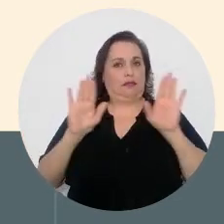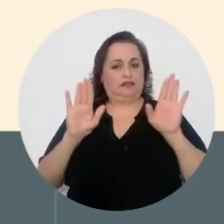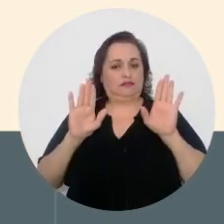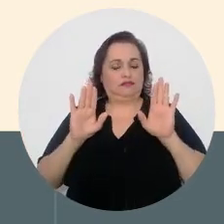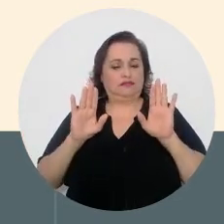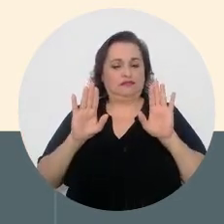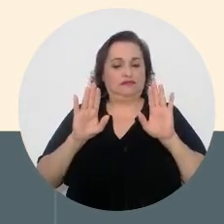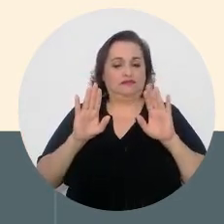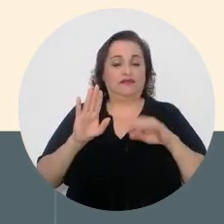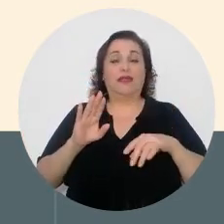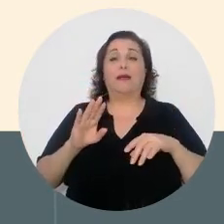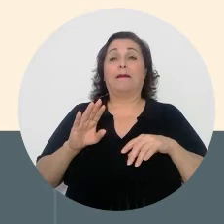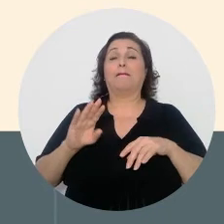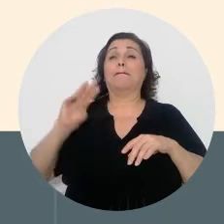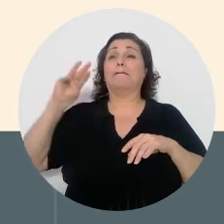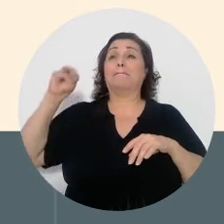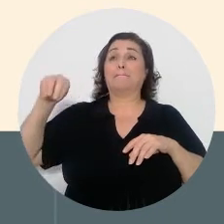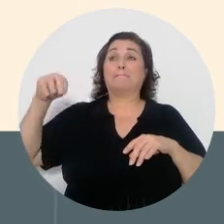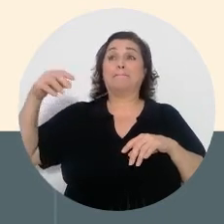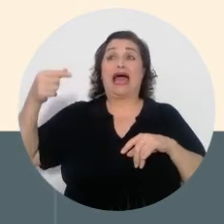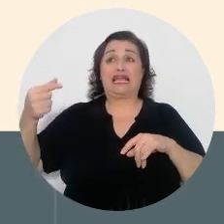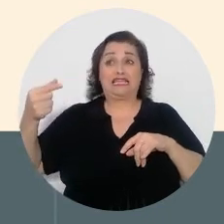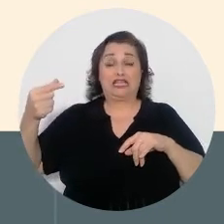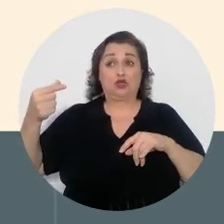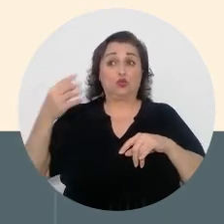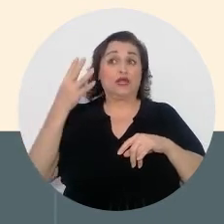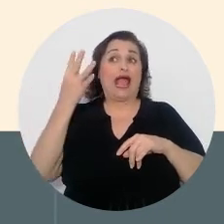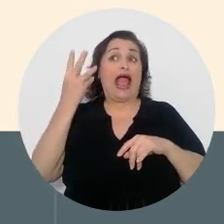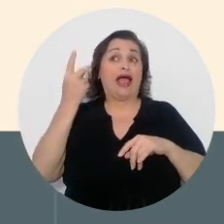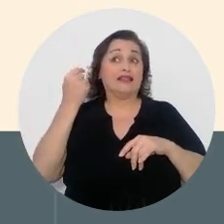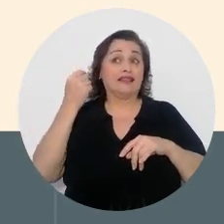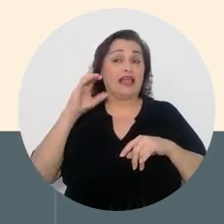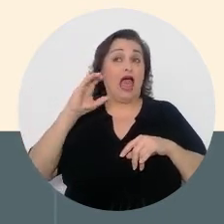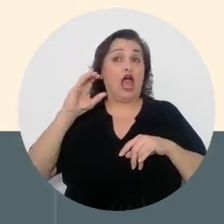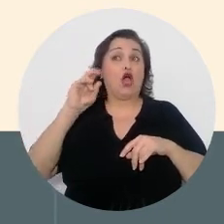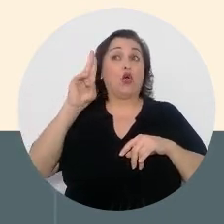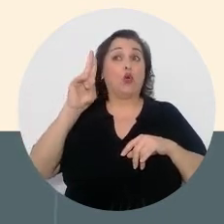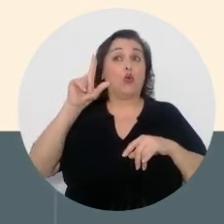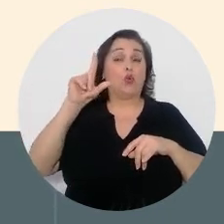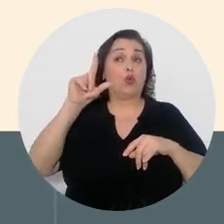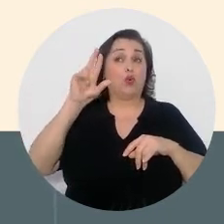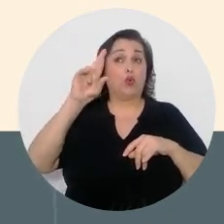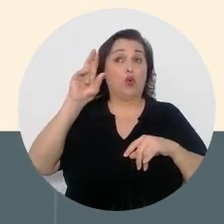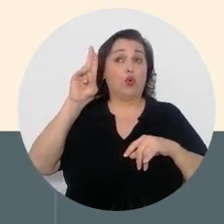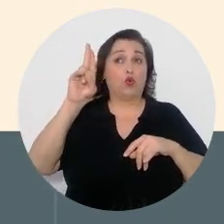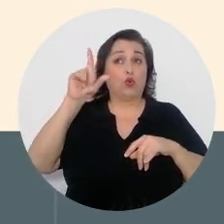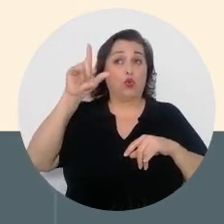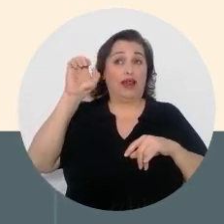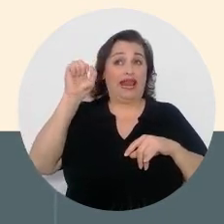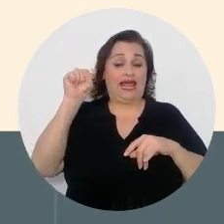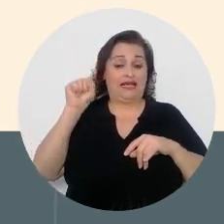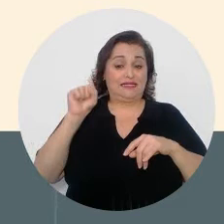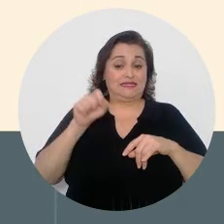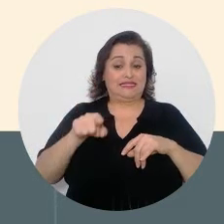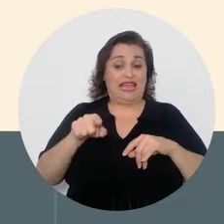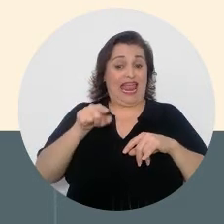12. Y la magnitud, o sea, la cantidad de curules que hay por repartir en